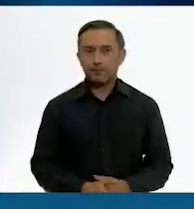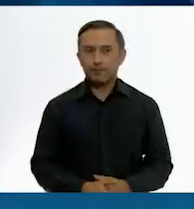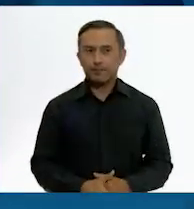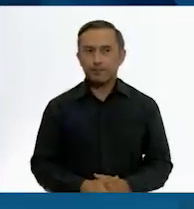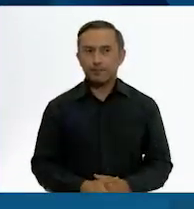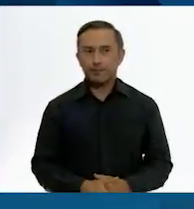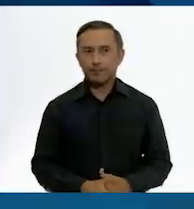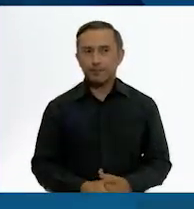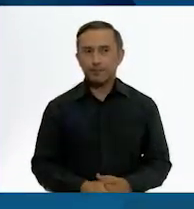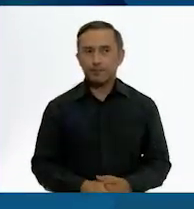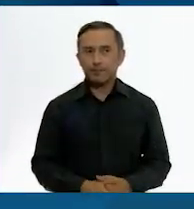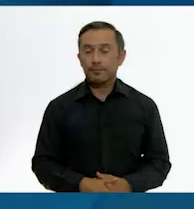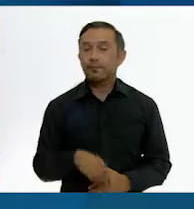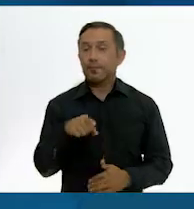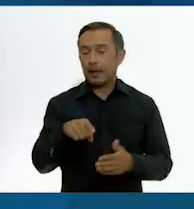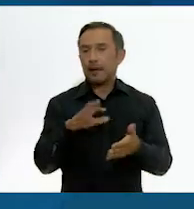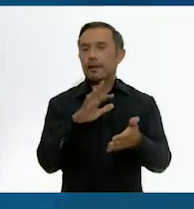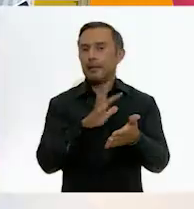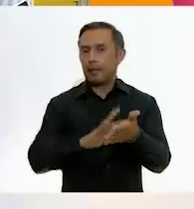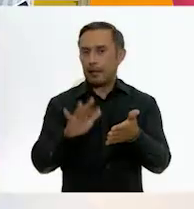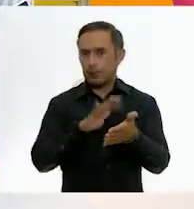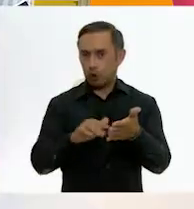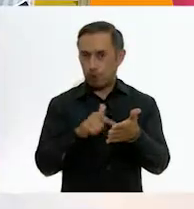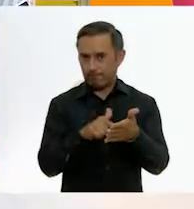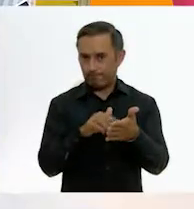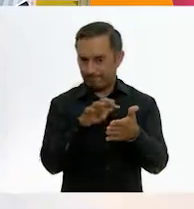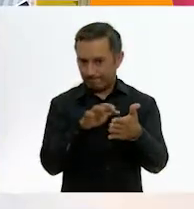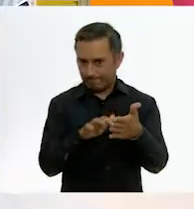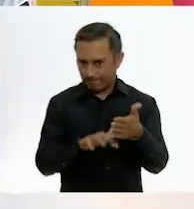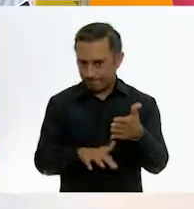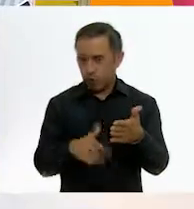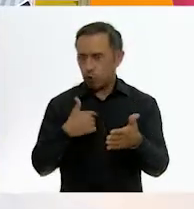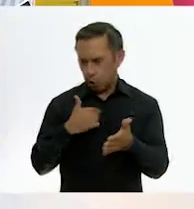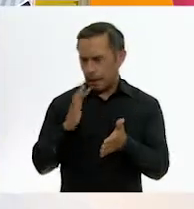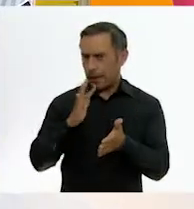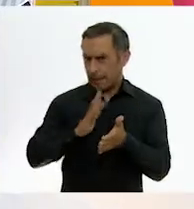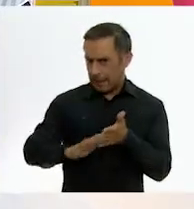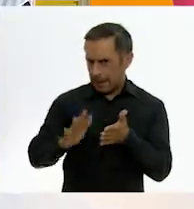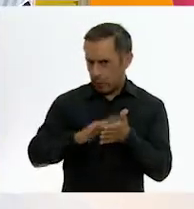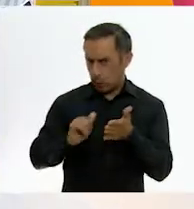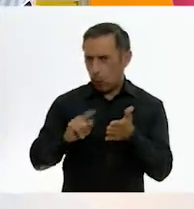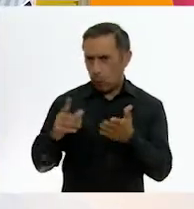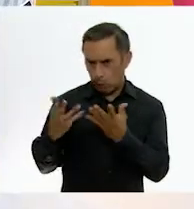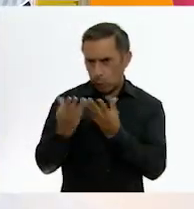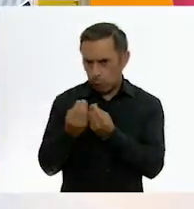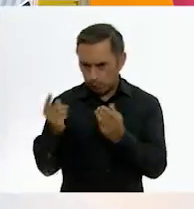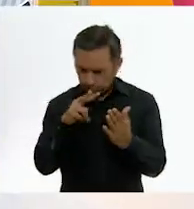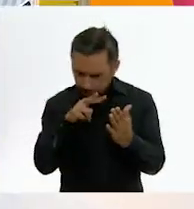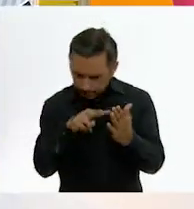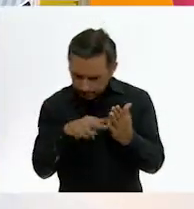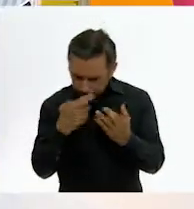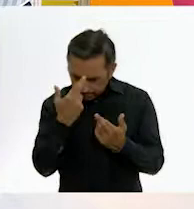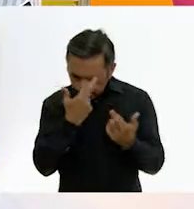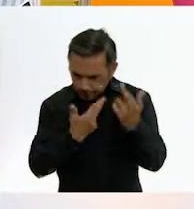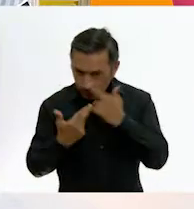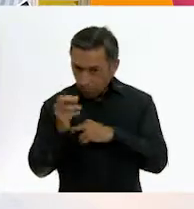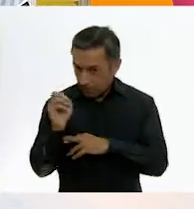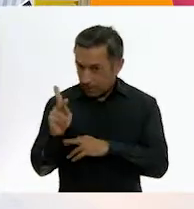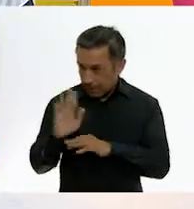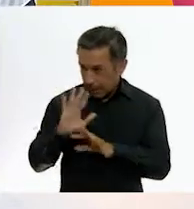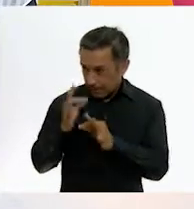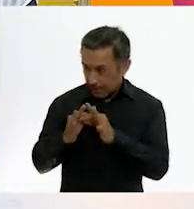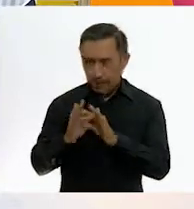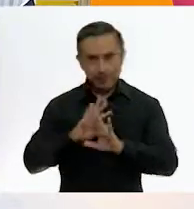porque allí tenemos un texto y lo voy a ir leyendo y vamos a ir analizando los juntos lista listísima